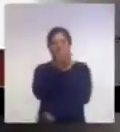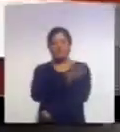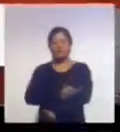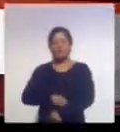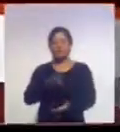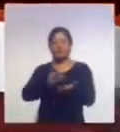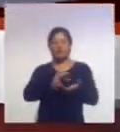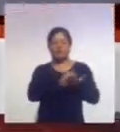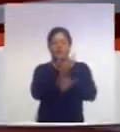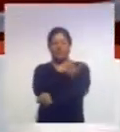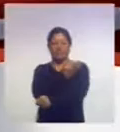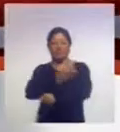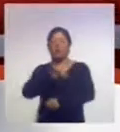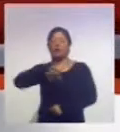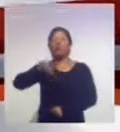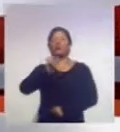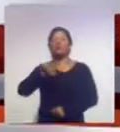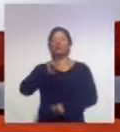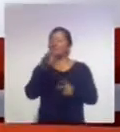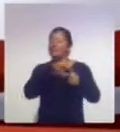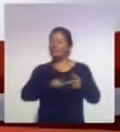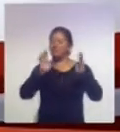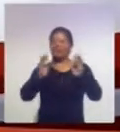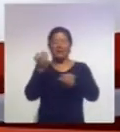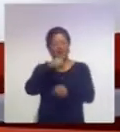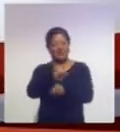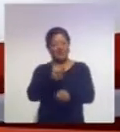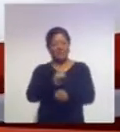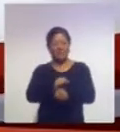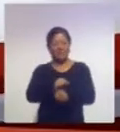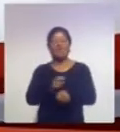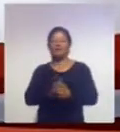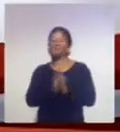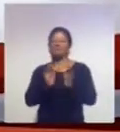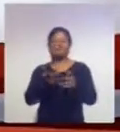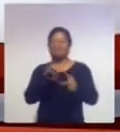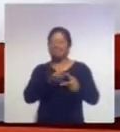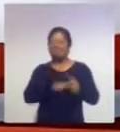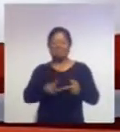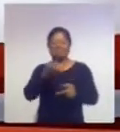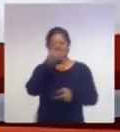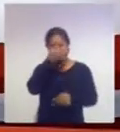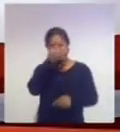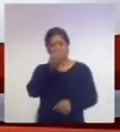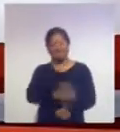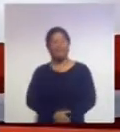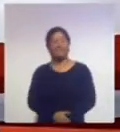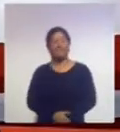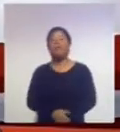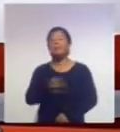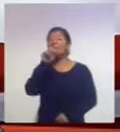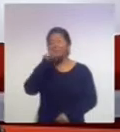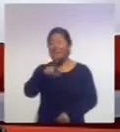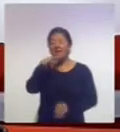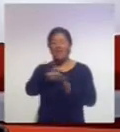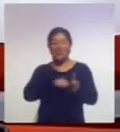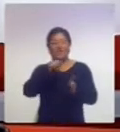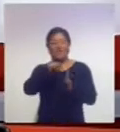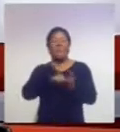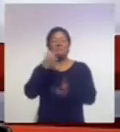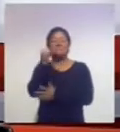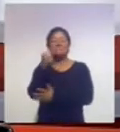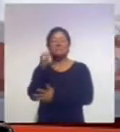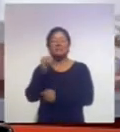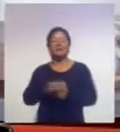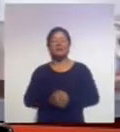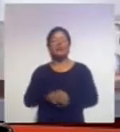Gracias por acompañarnos. Es lunes, estamos iniciando esta semana, prácticamente iniciando también el mes patrio, mes de septiembre.